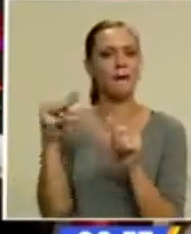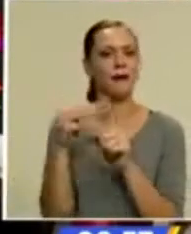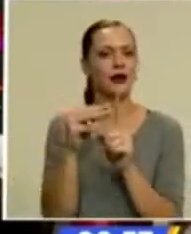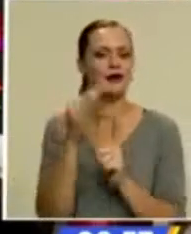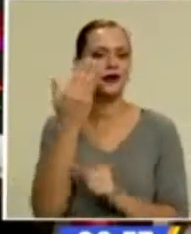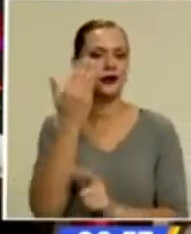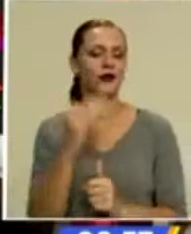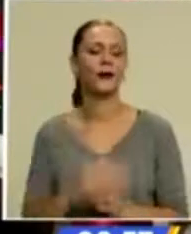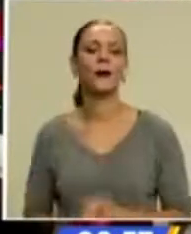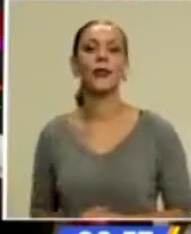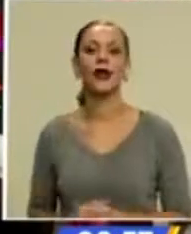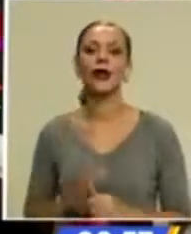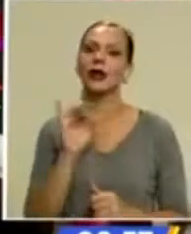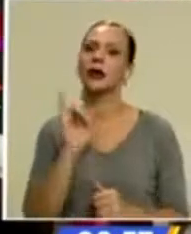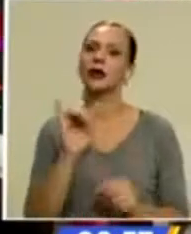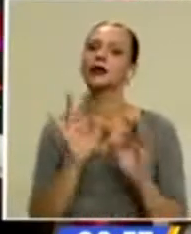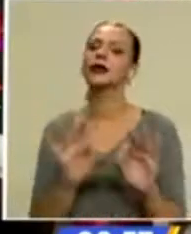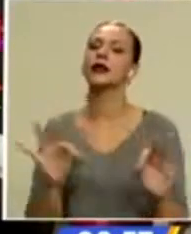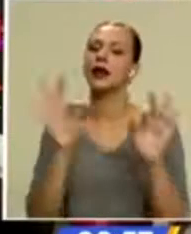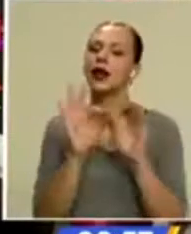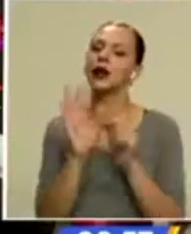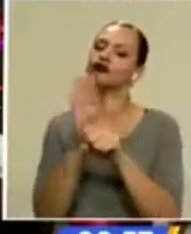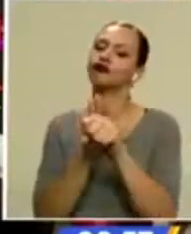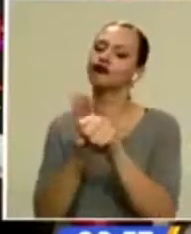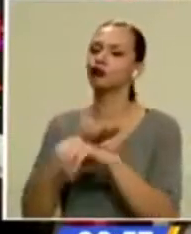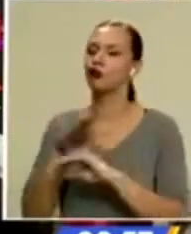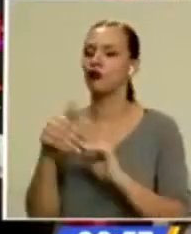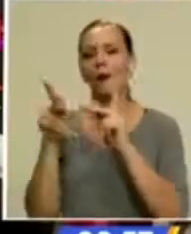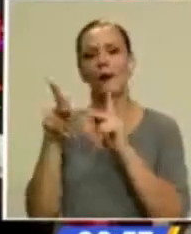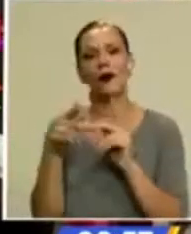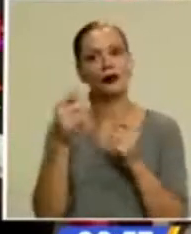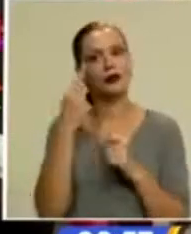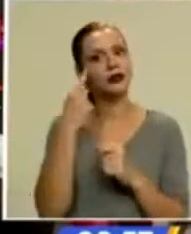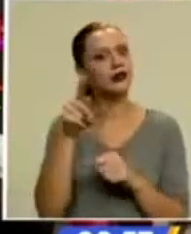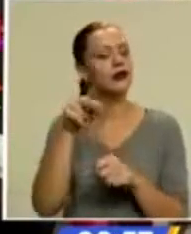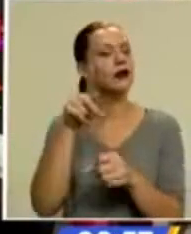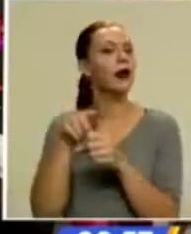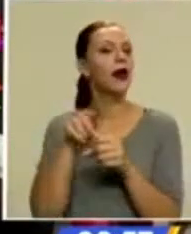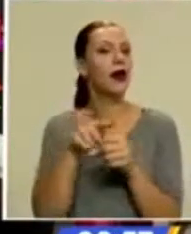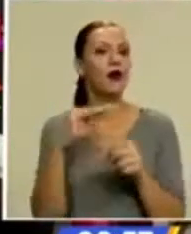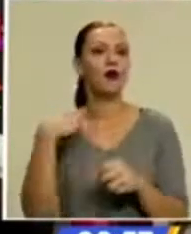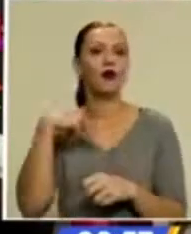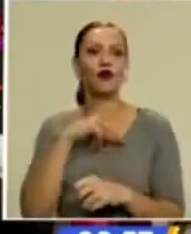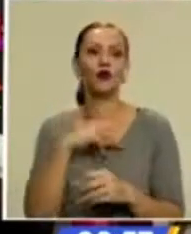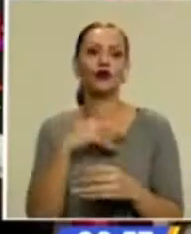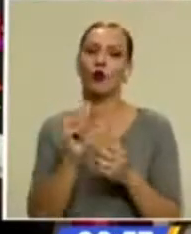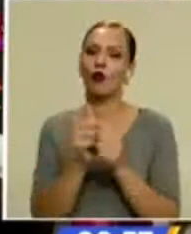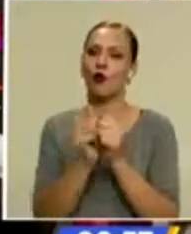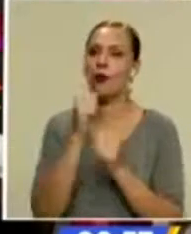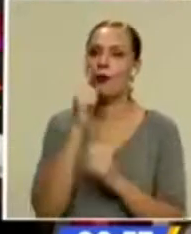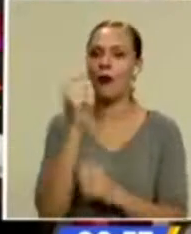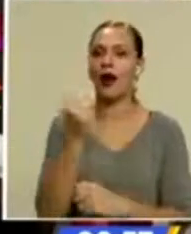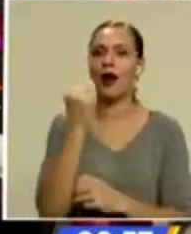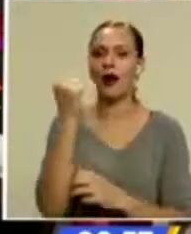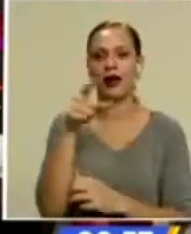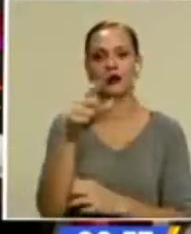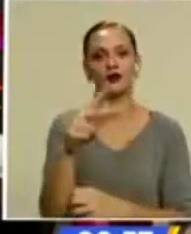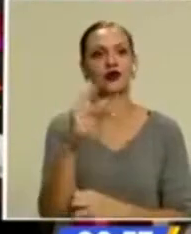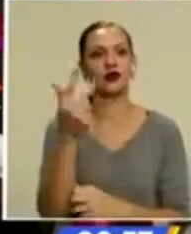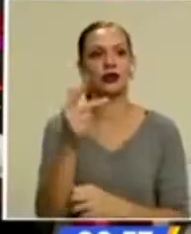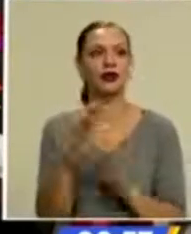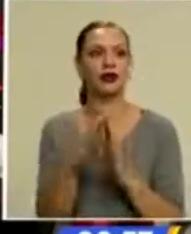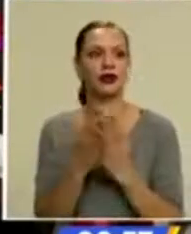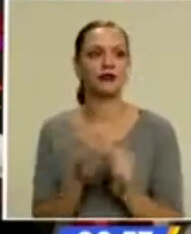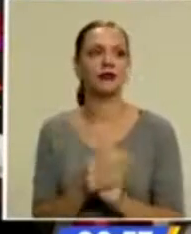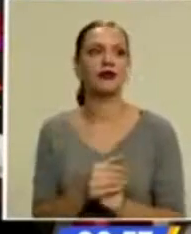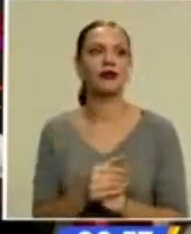mensajitos en el Facebook y es importante chinear a toda la gente para saber si están participando en nuestro concurso para ganarse esos 3 libros, el